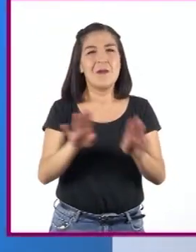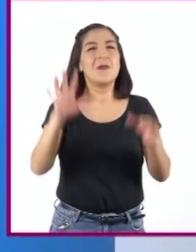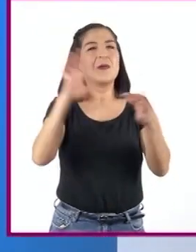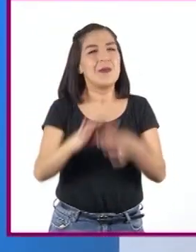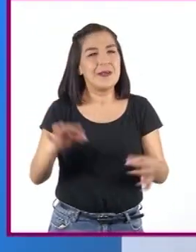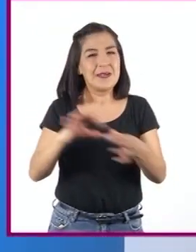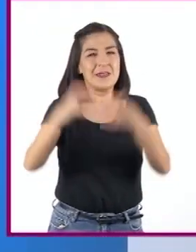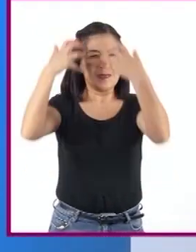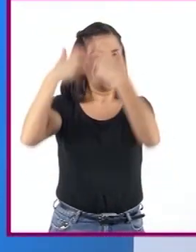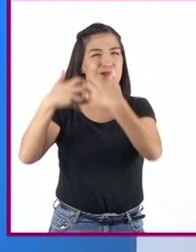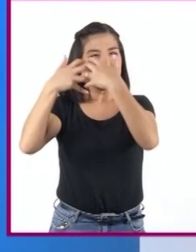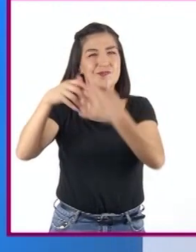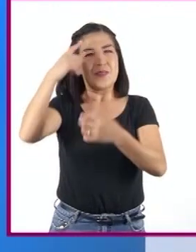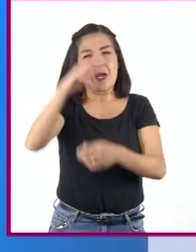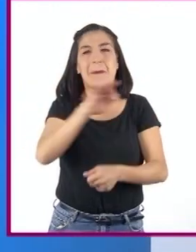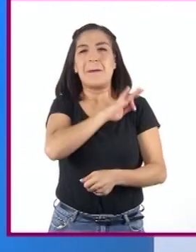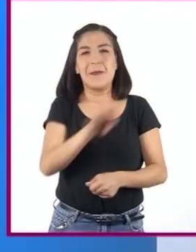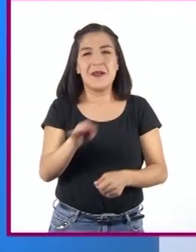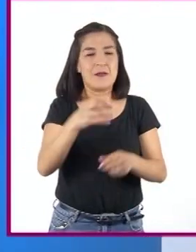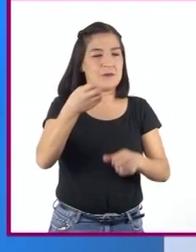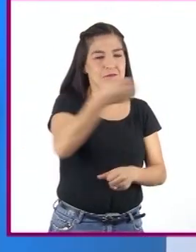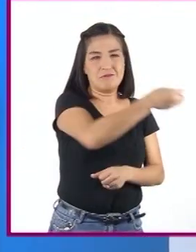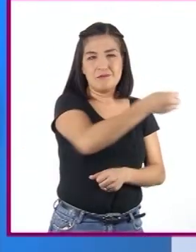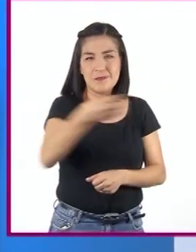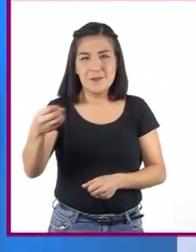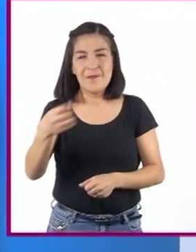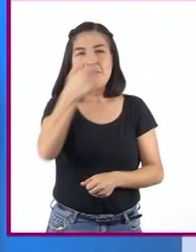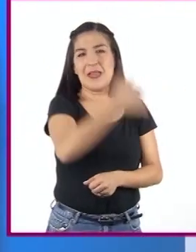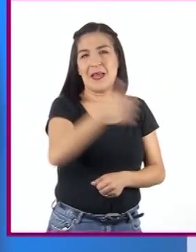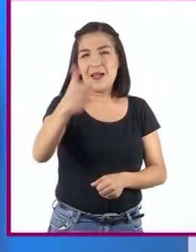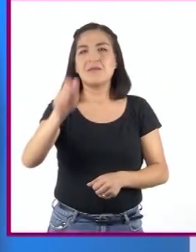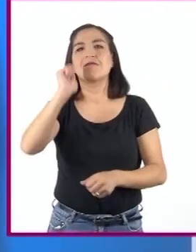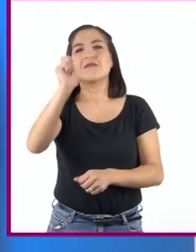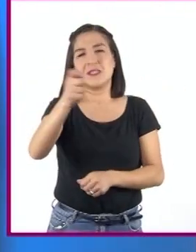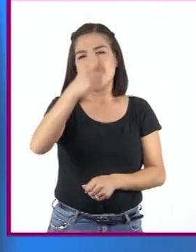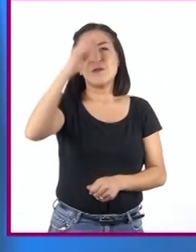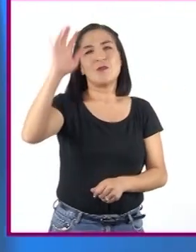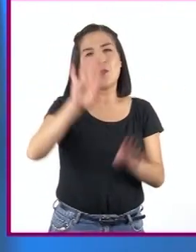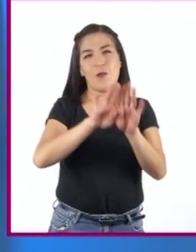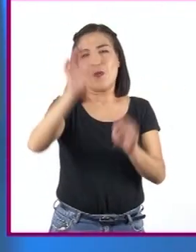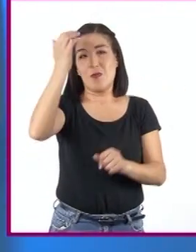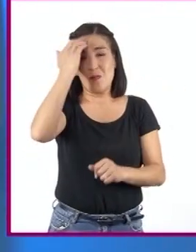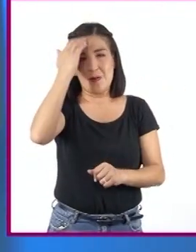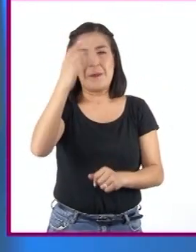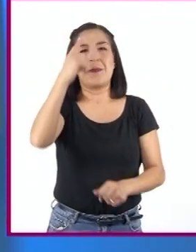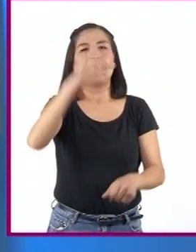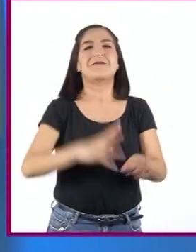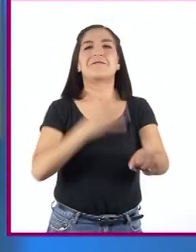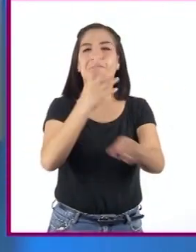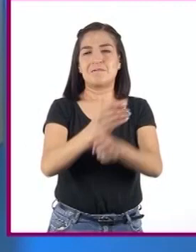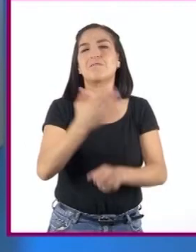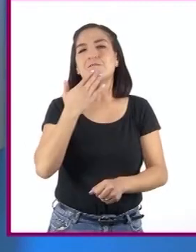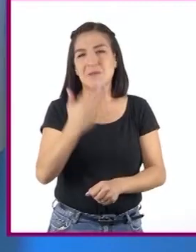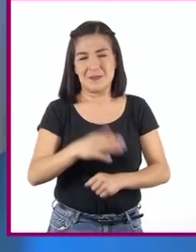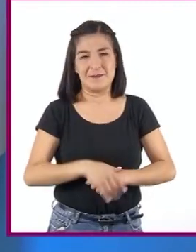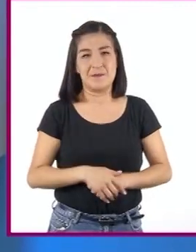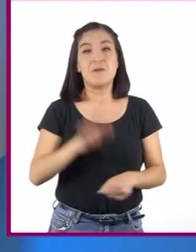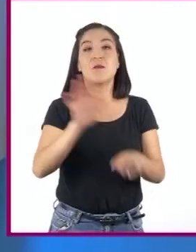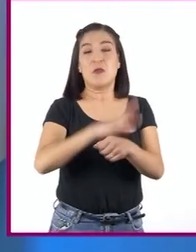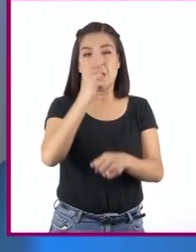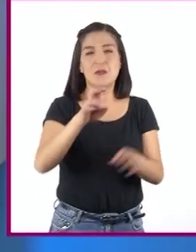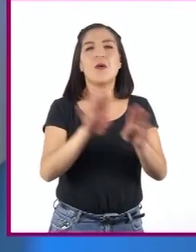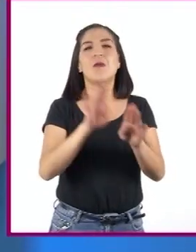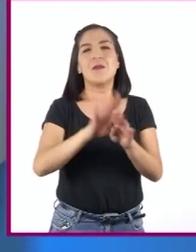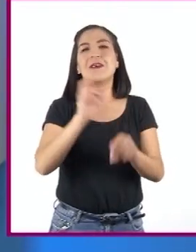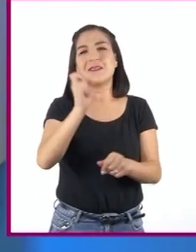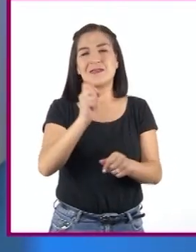reto reside en la manera en que ustedes organizan sus conocimientos para darle una solución apropiada. Por eso, resolver